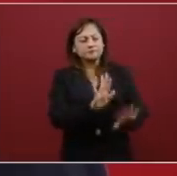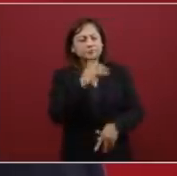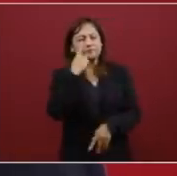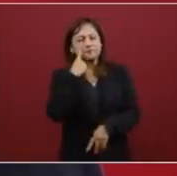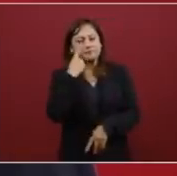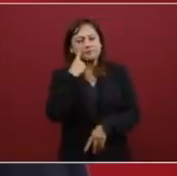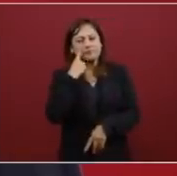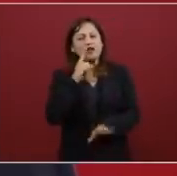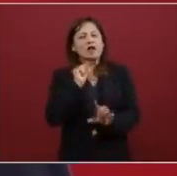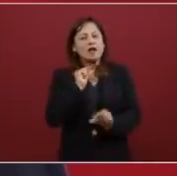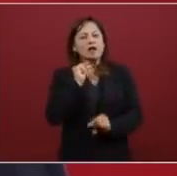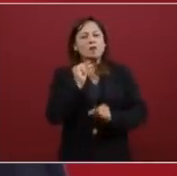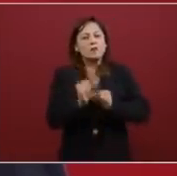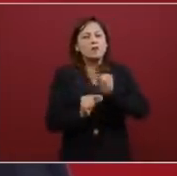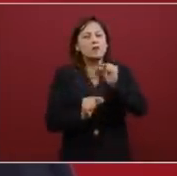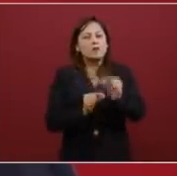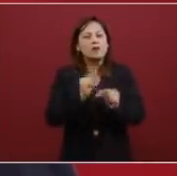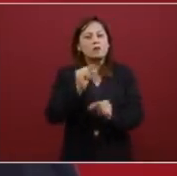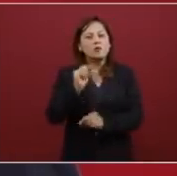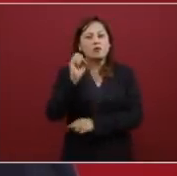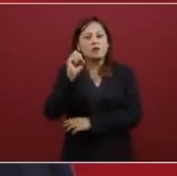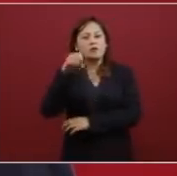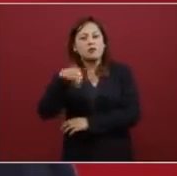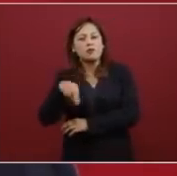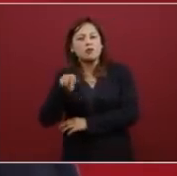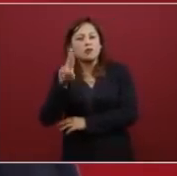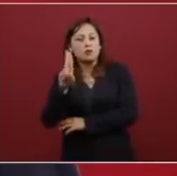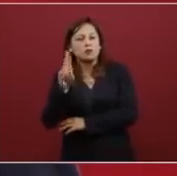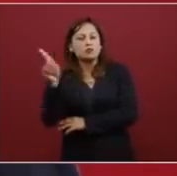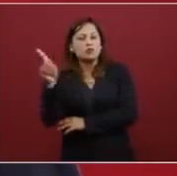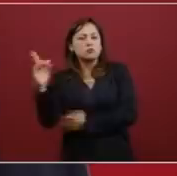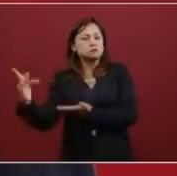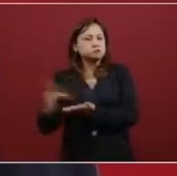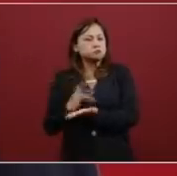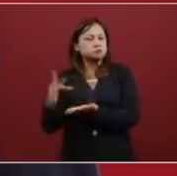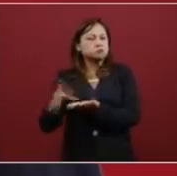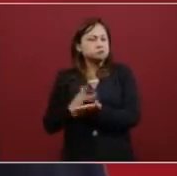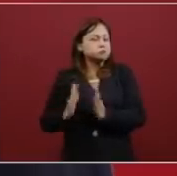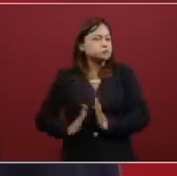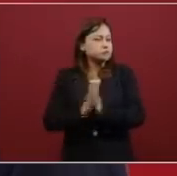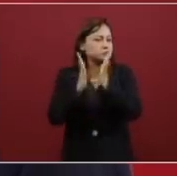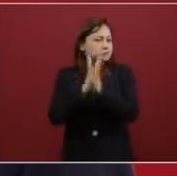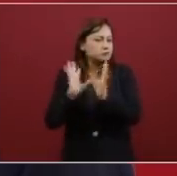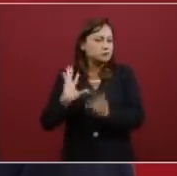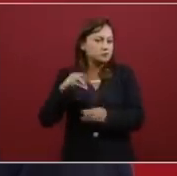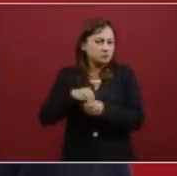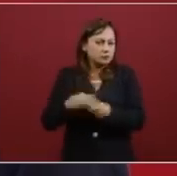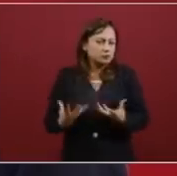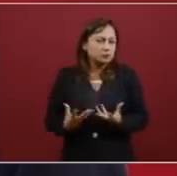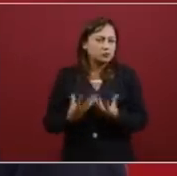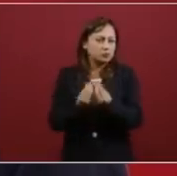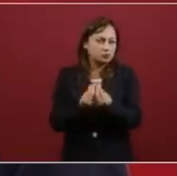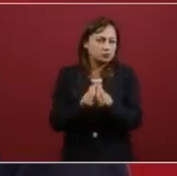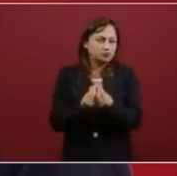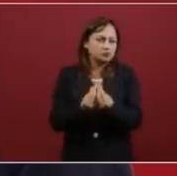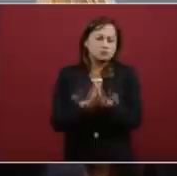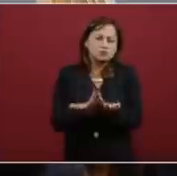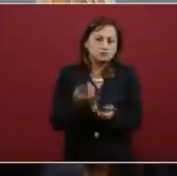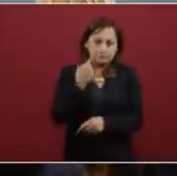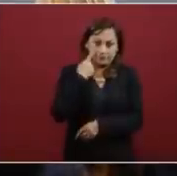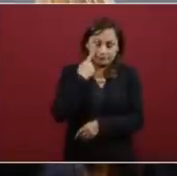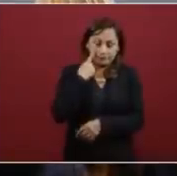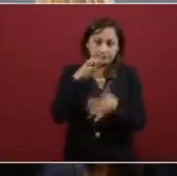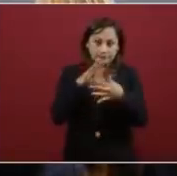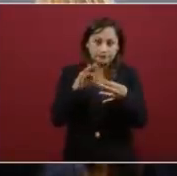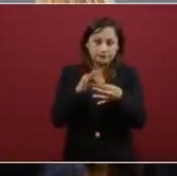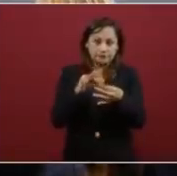la participación de la ONU en todos los procesos. Ahora mismo estamos por